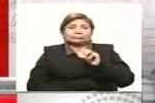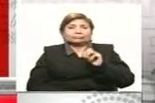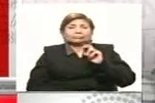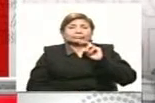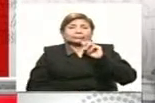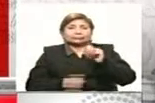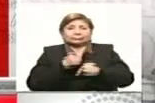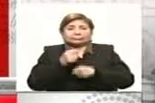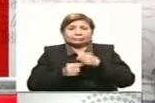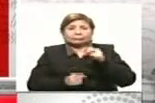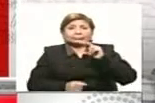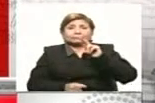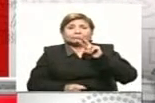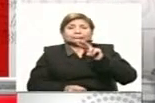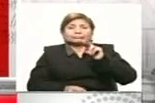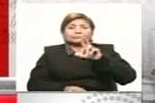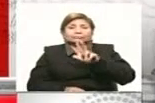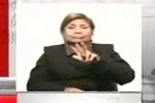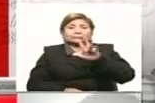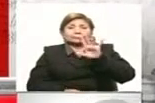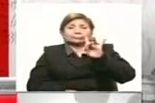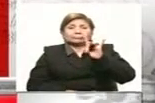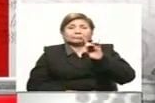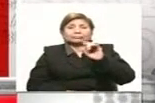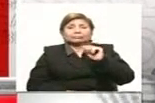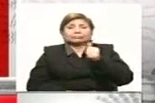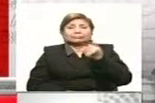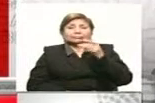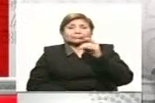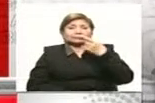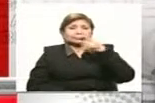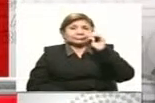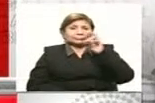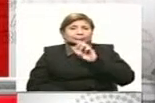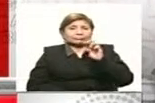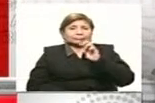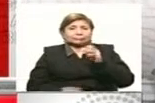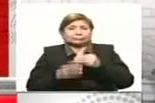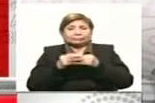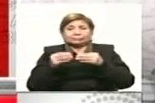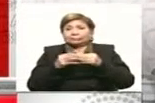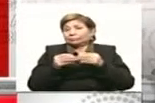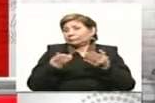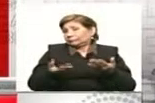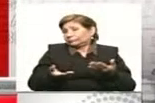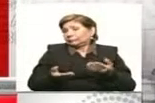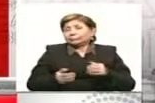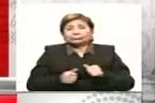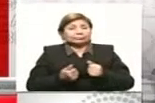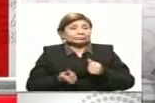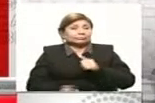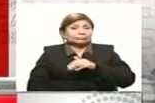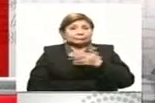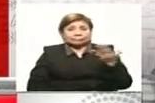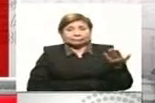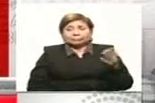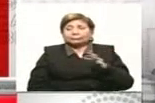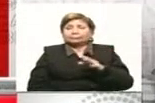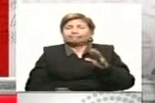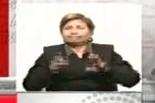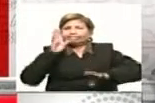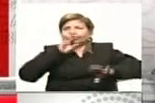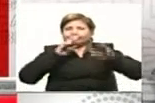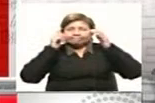2019-2038 asciende a cerca de 18 millones de dólares. De otro lado, presidente, preocupa